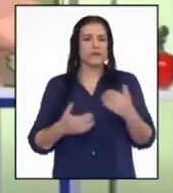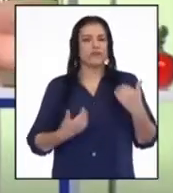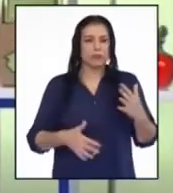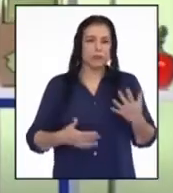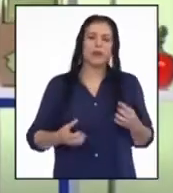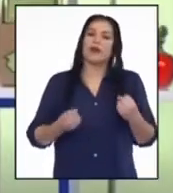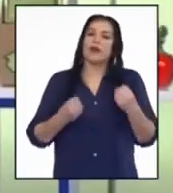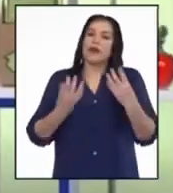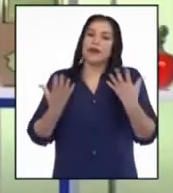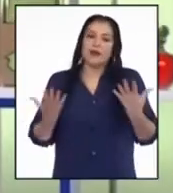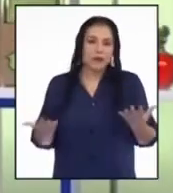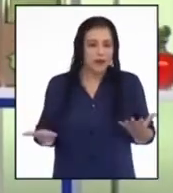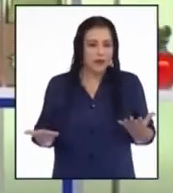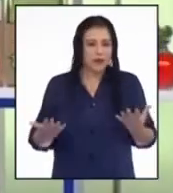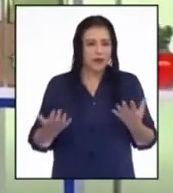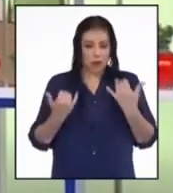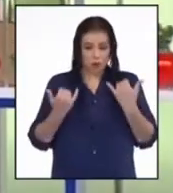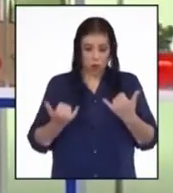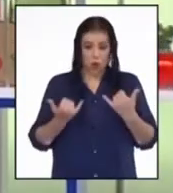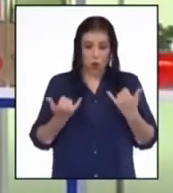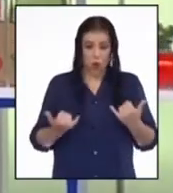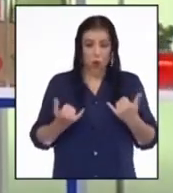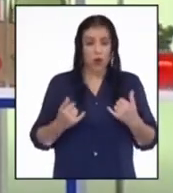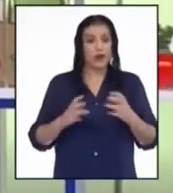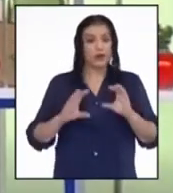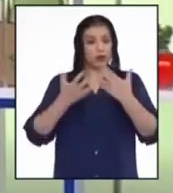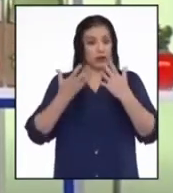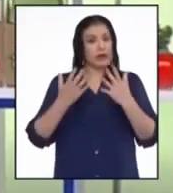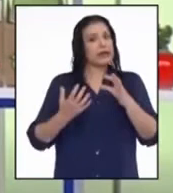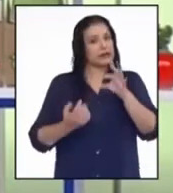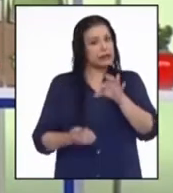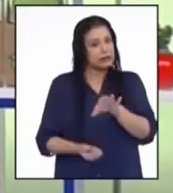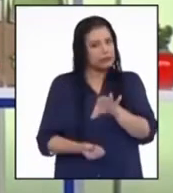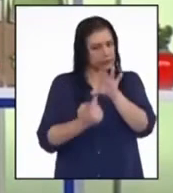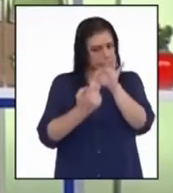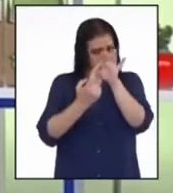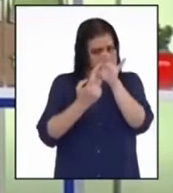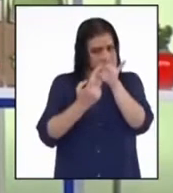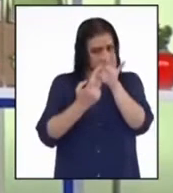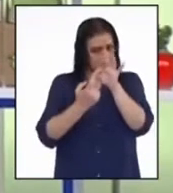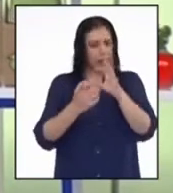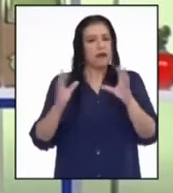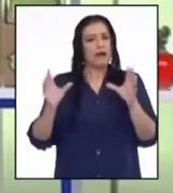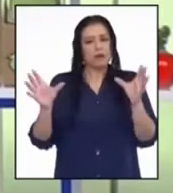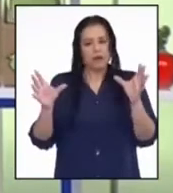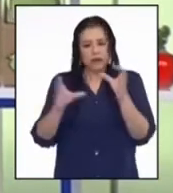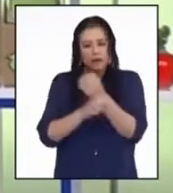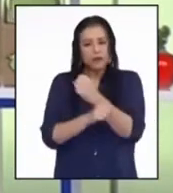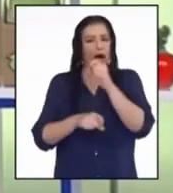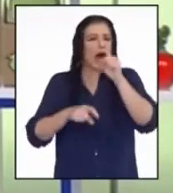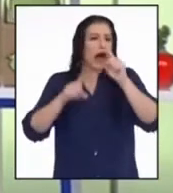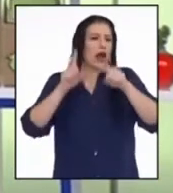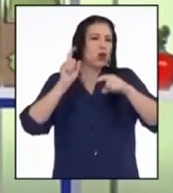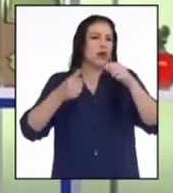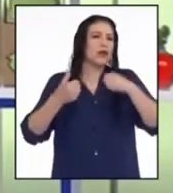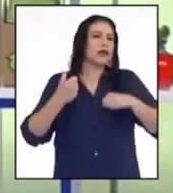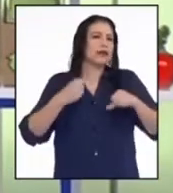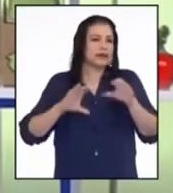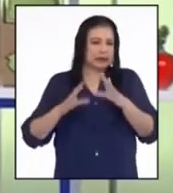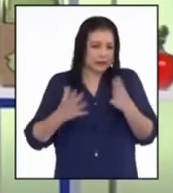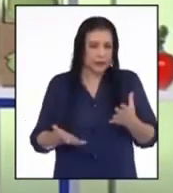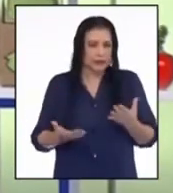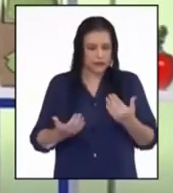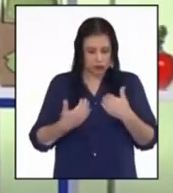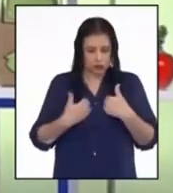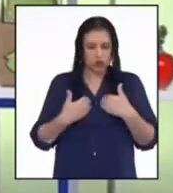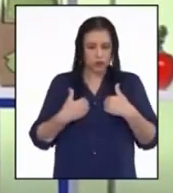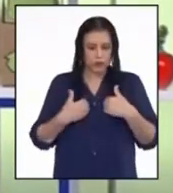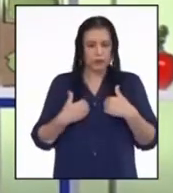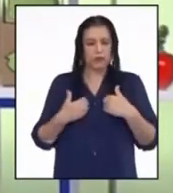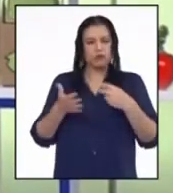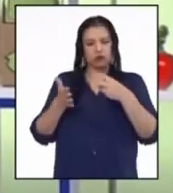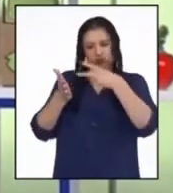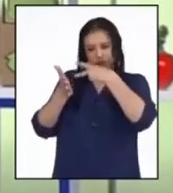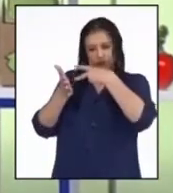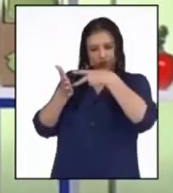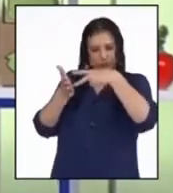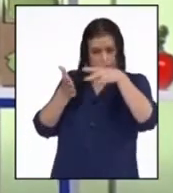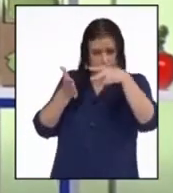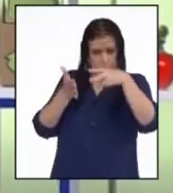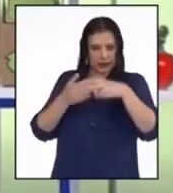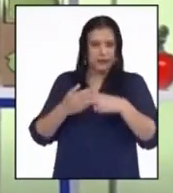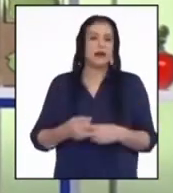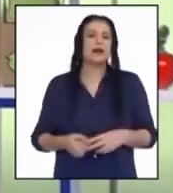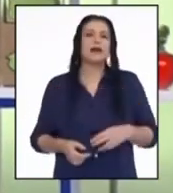Y bueno, chicas y chicos, como hoy es un programa muy especial, haremos un resumen de algunas de las actividades que tuvimos durante estos 15